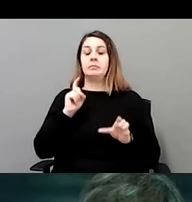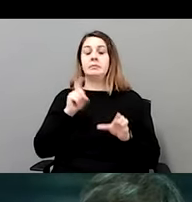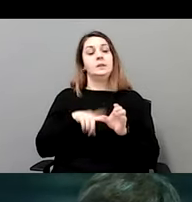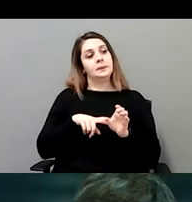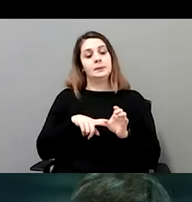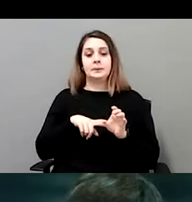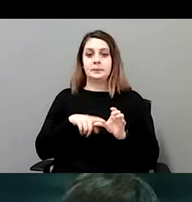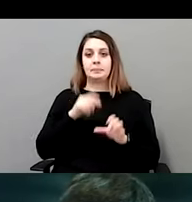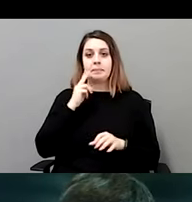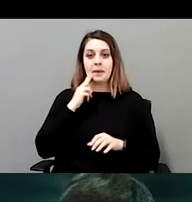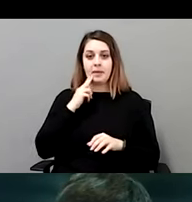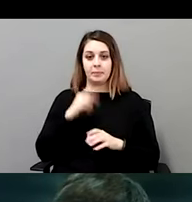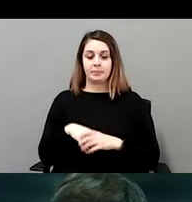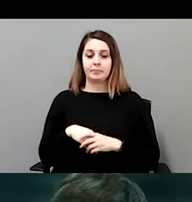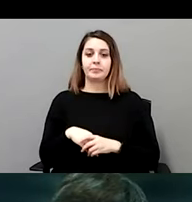autónomos.